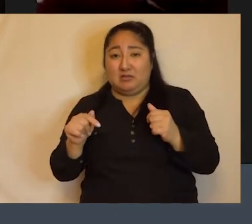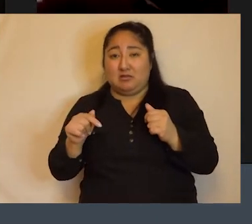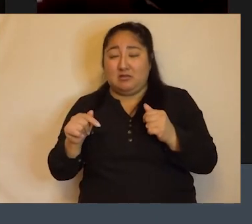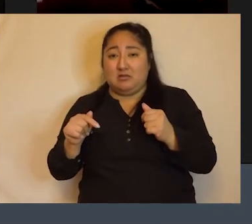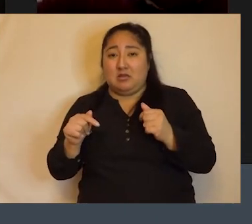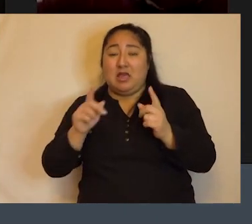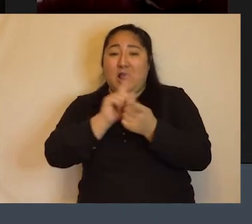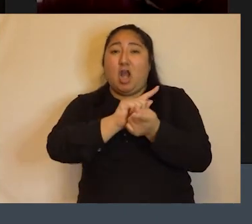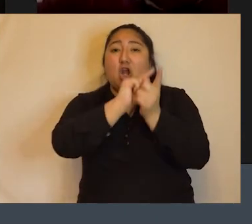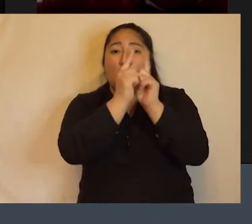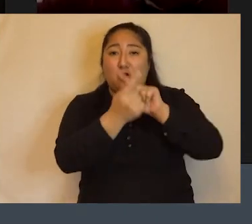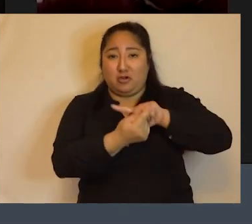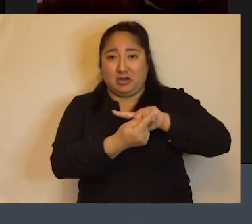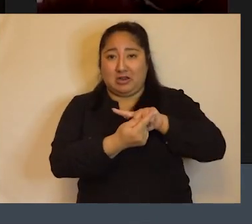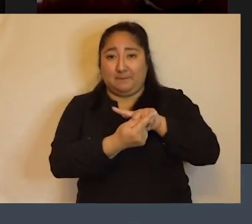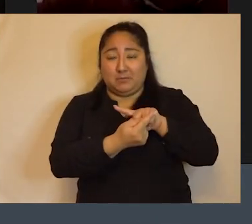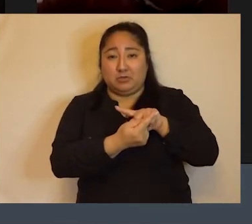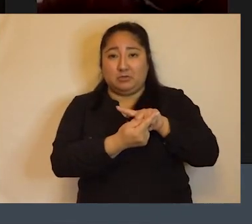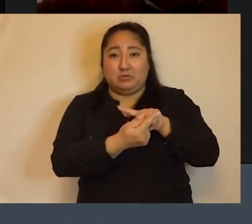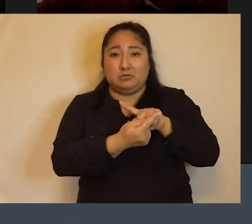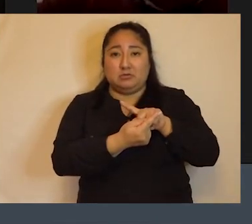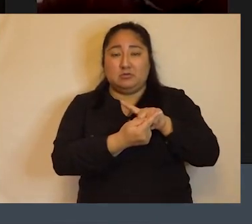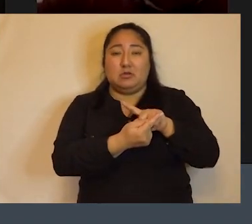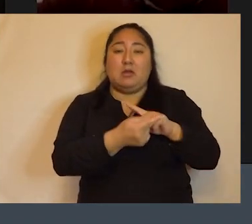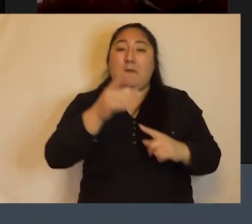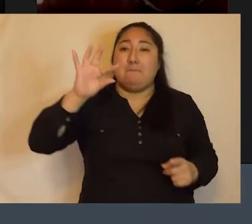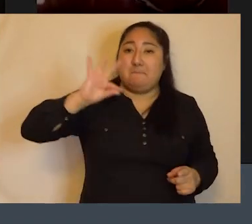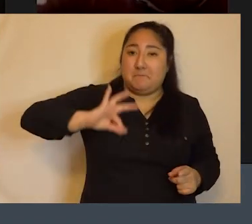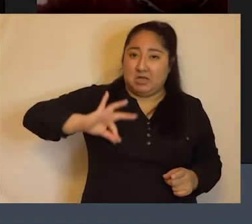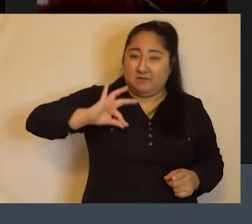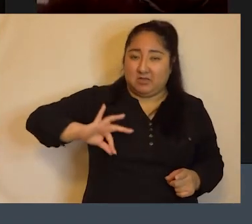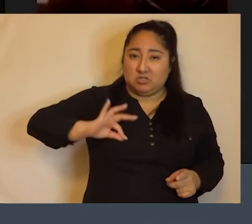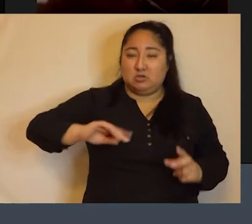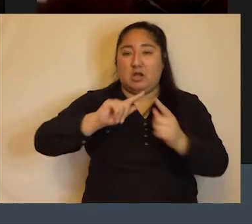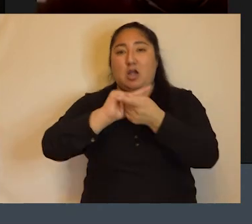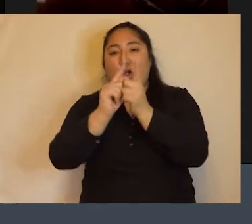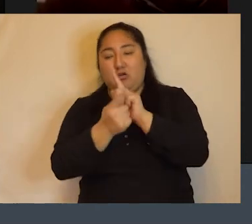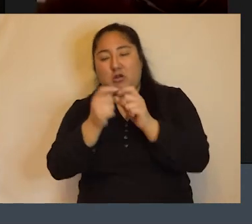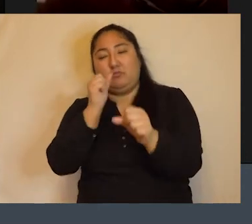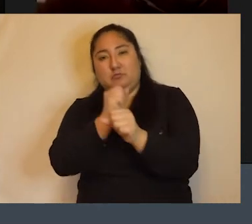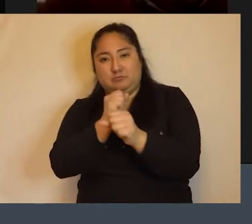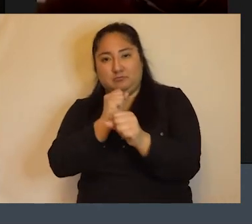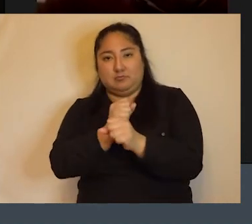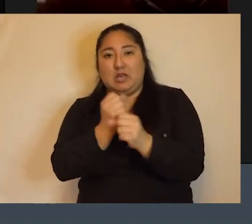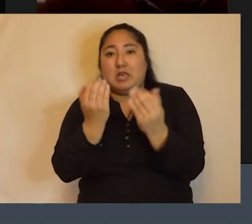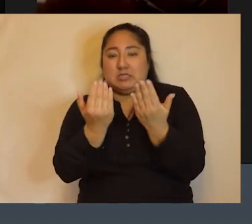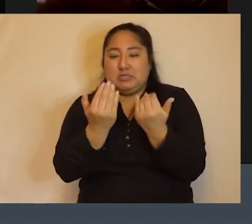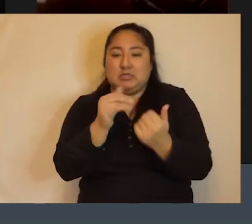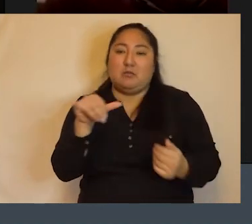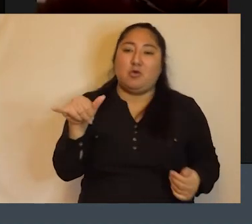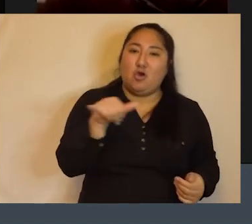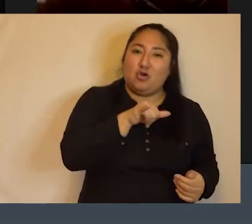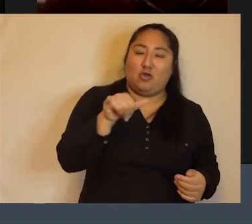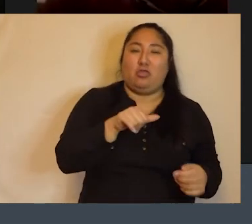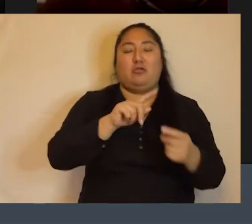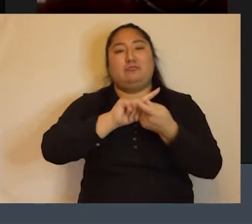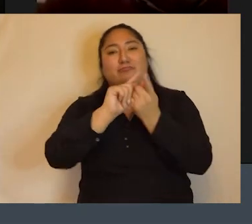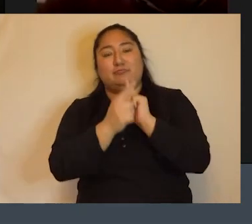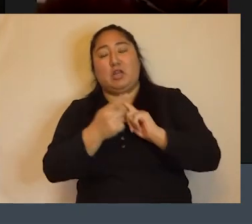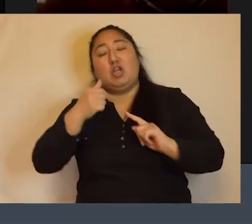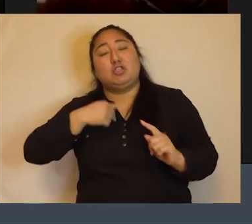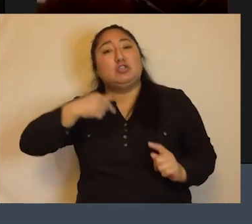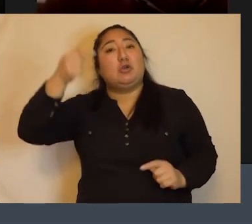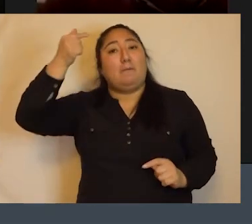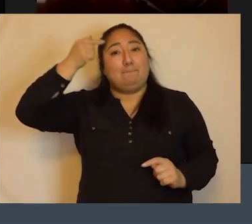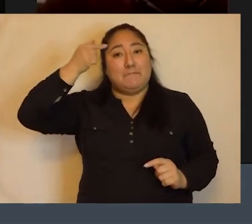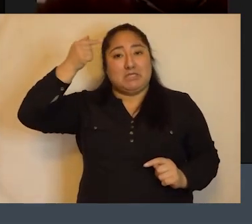vayan de la mano los cambios previsionales con los laborales.